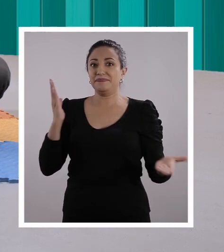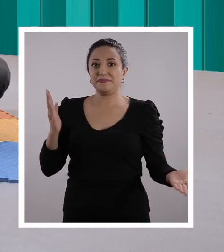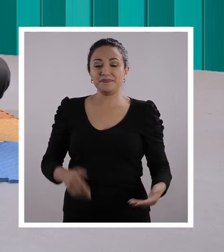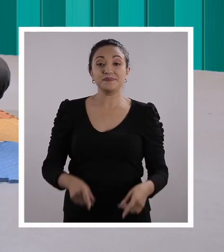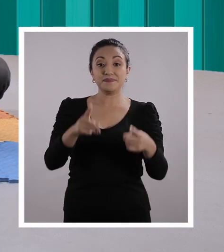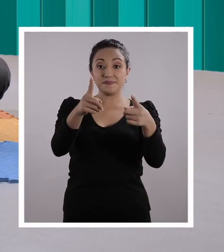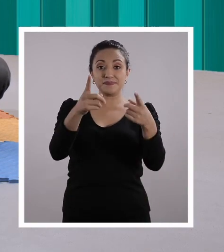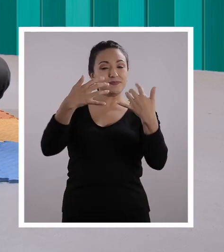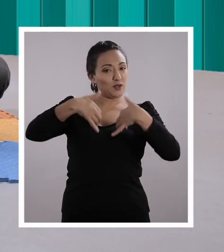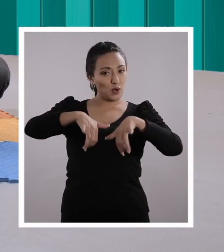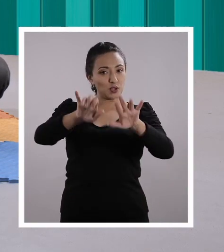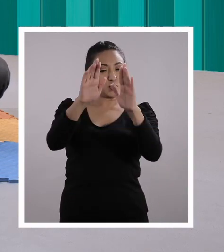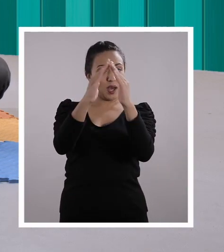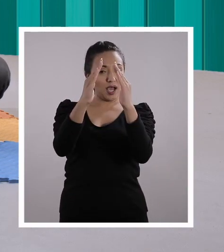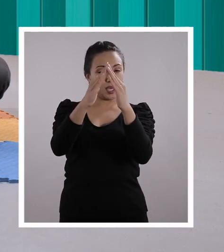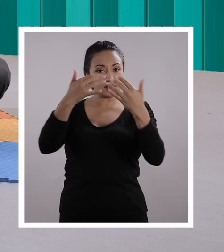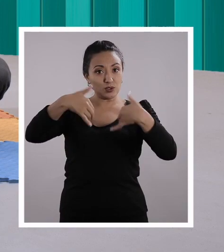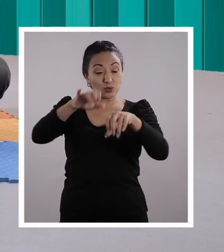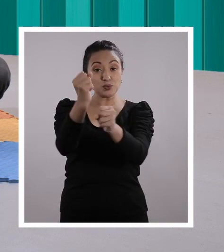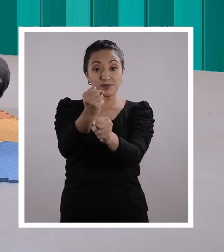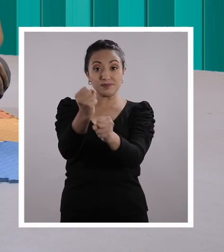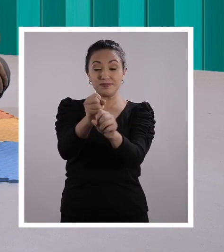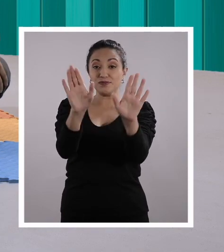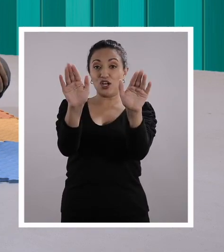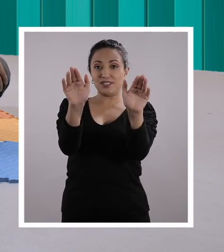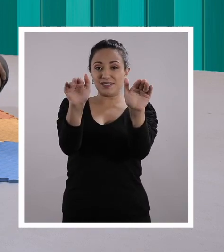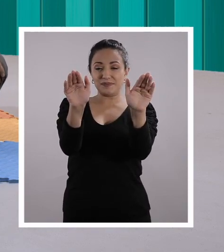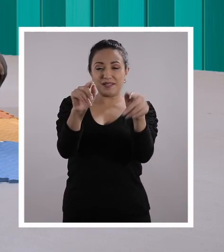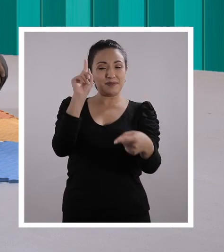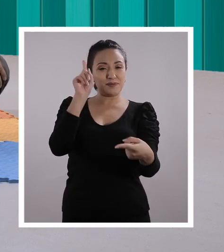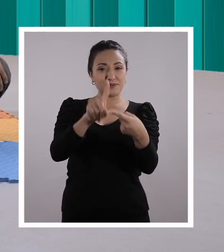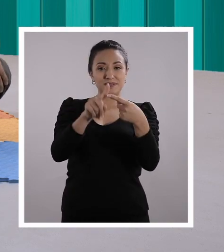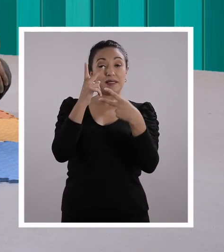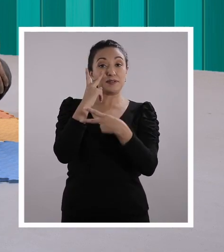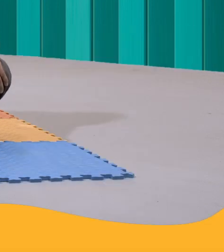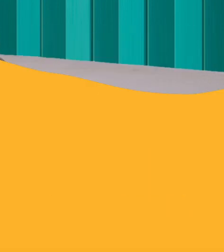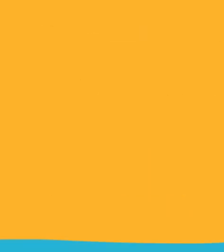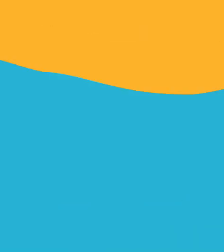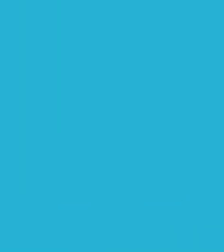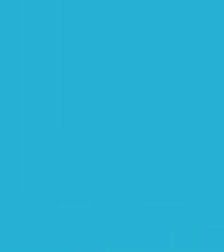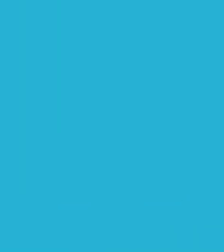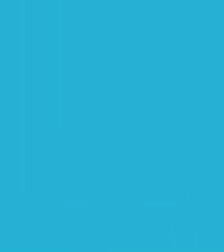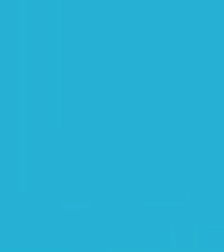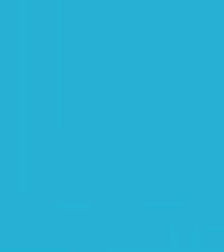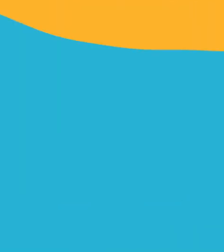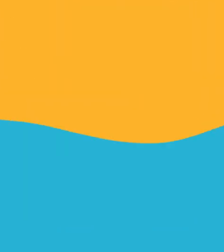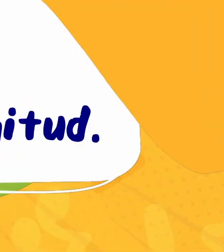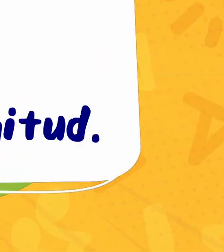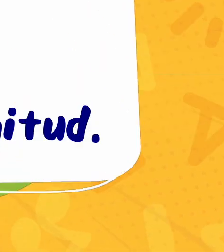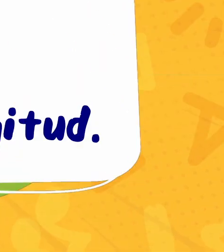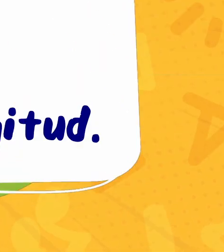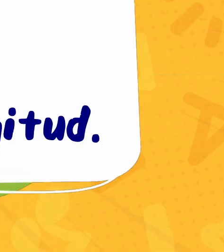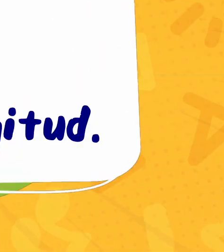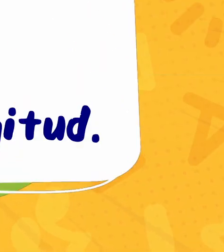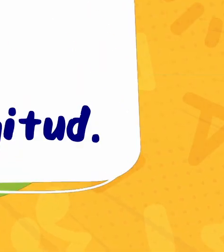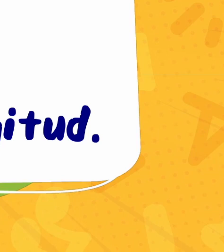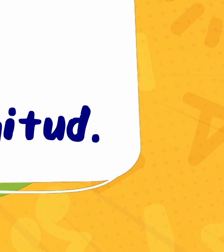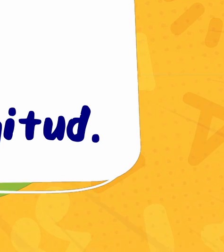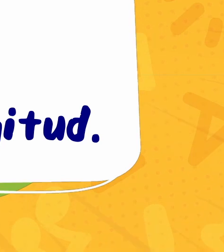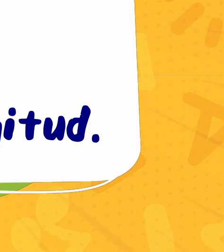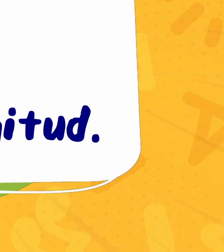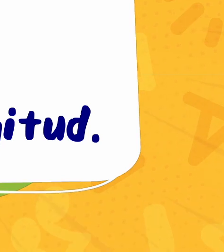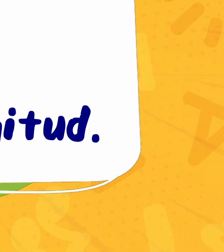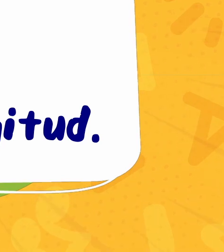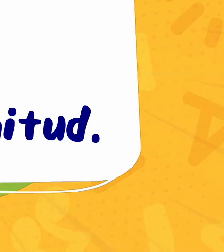todo lo que queramos nos despedimos esto fue a prender la tele un espacio de educa contigo chicos y chicas el